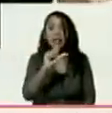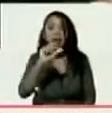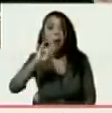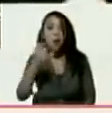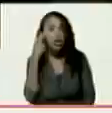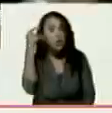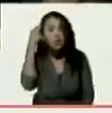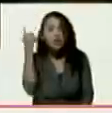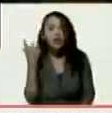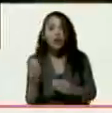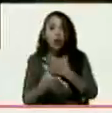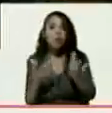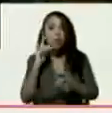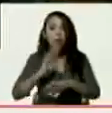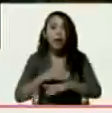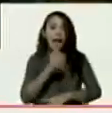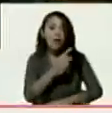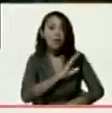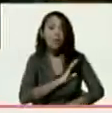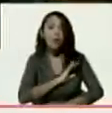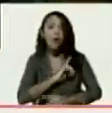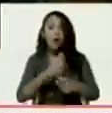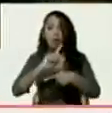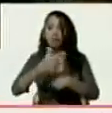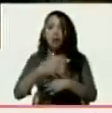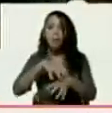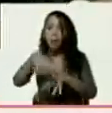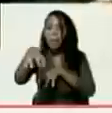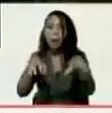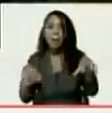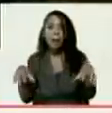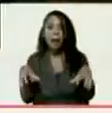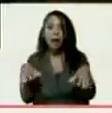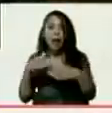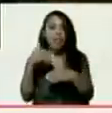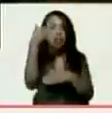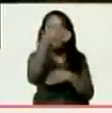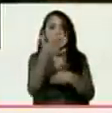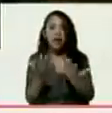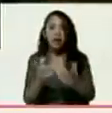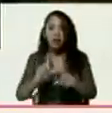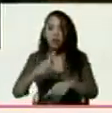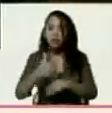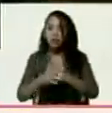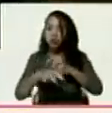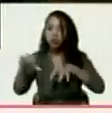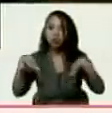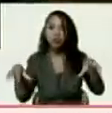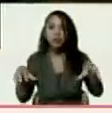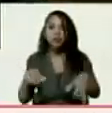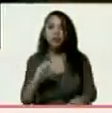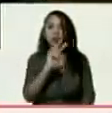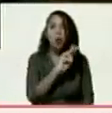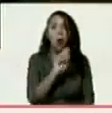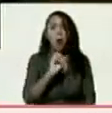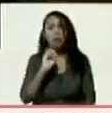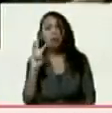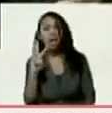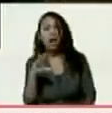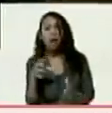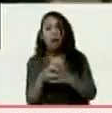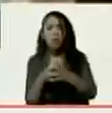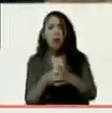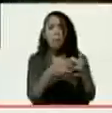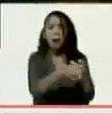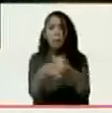porque el que tenían se dividió, el que tenían afuera se dividió, creo que en dos o tres pedazos.